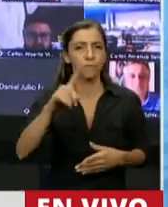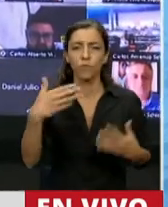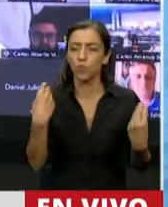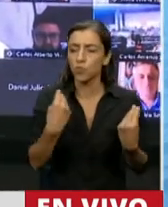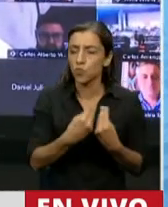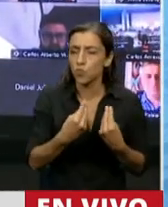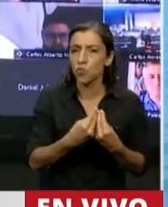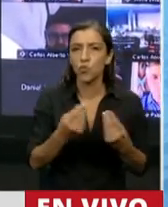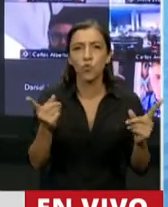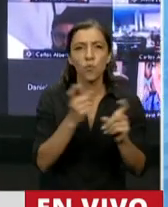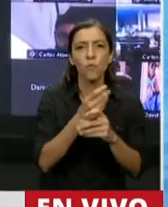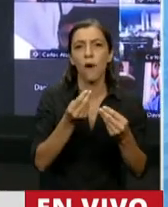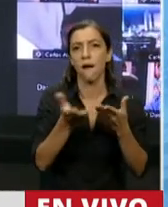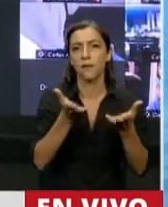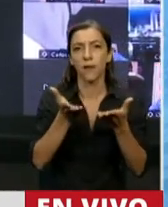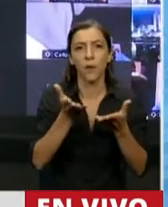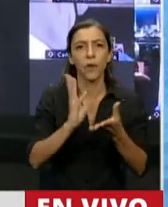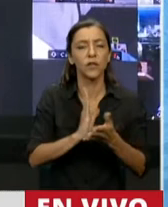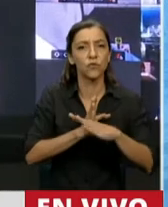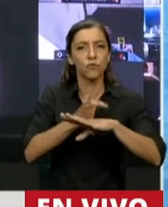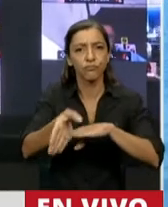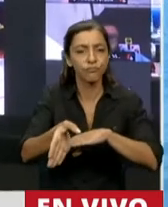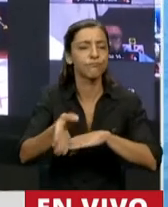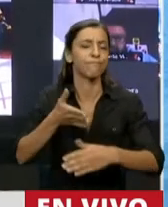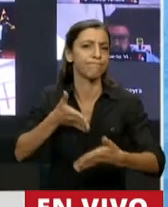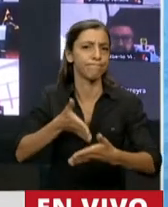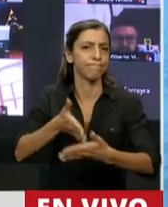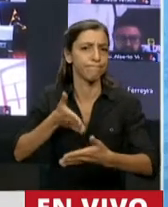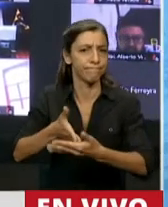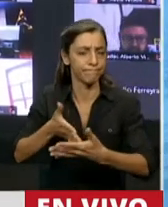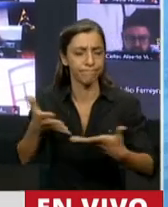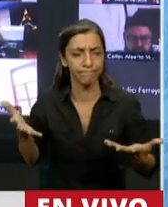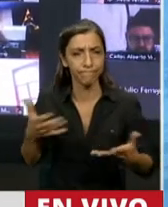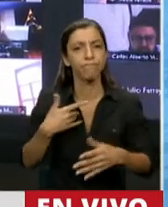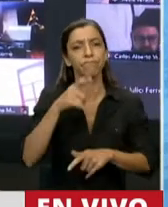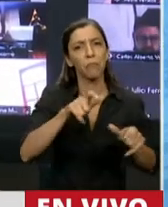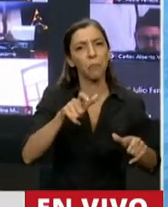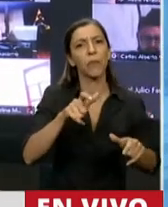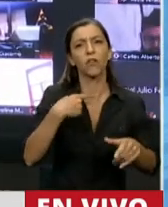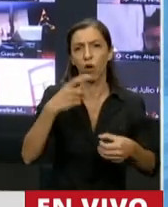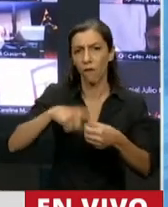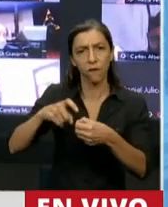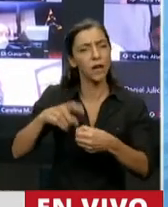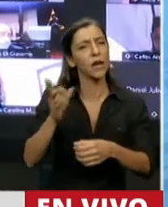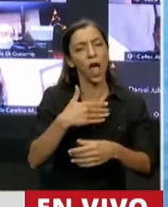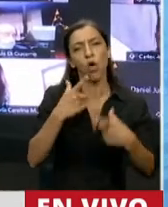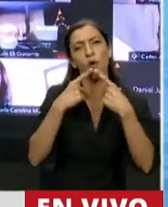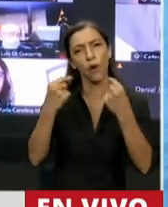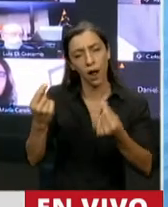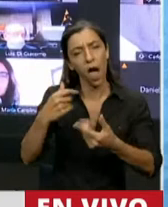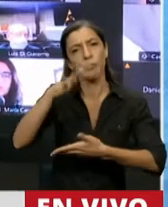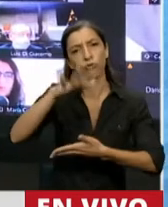la prestación del servicio. Los afiliados realizaron todos los reclamos pertinentes ante